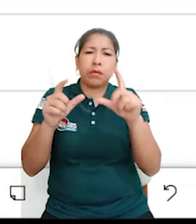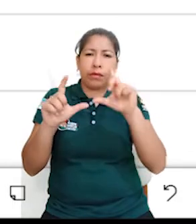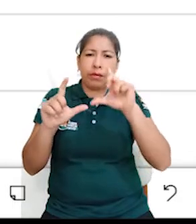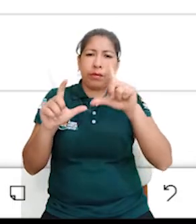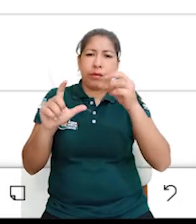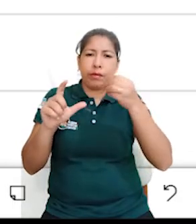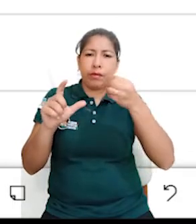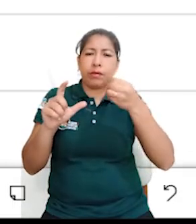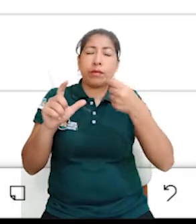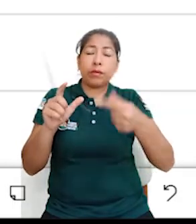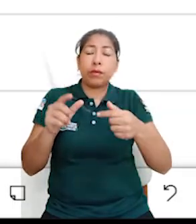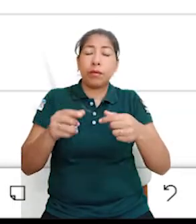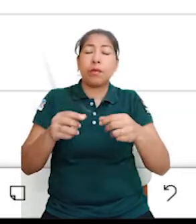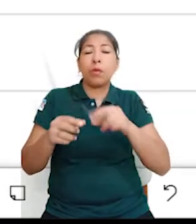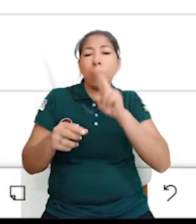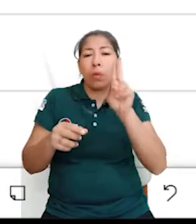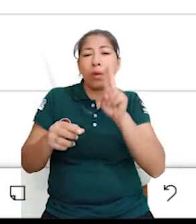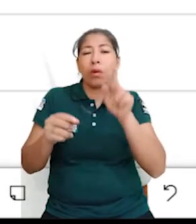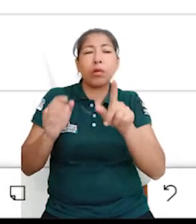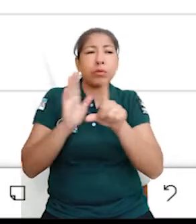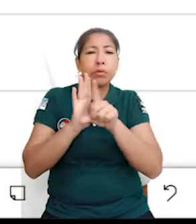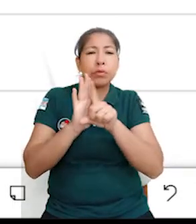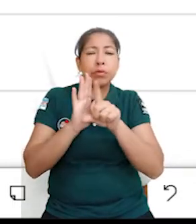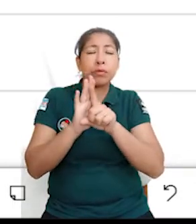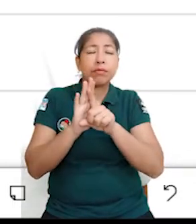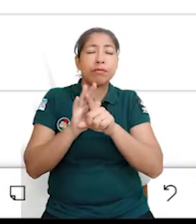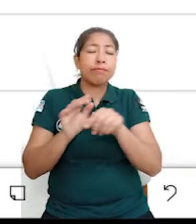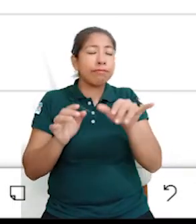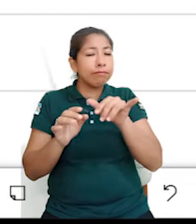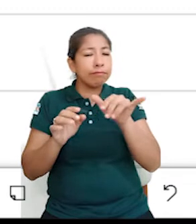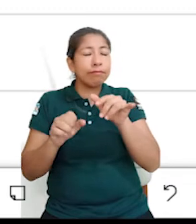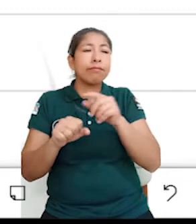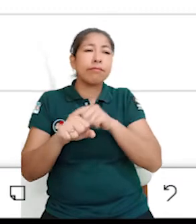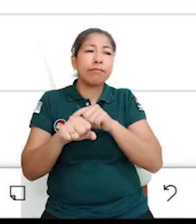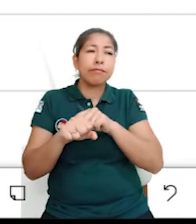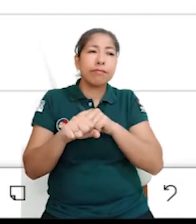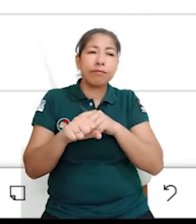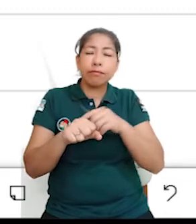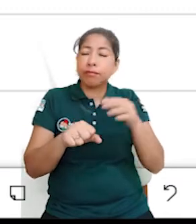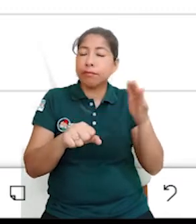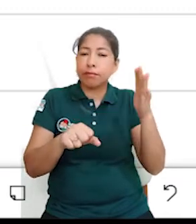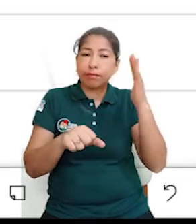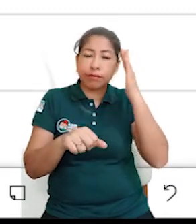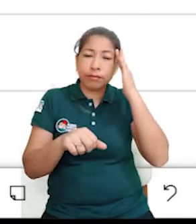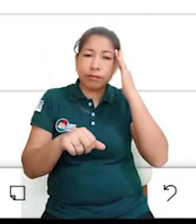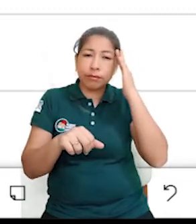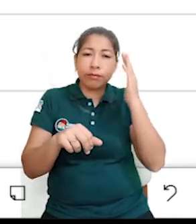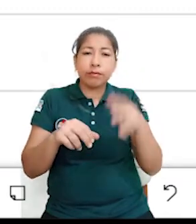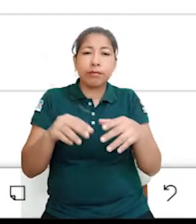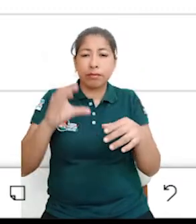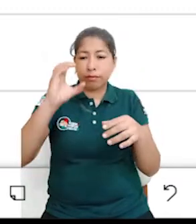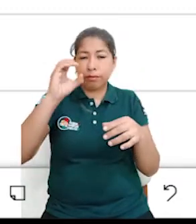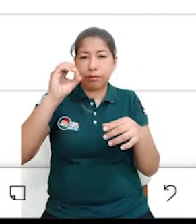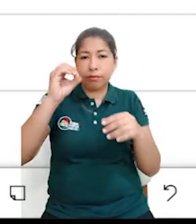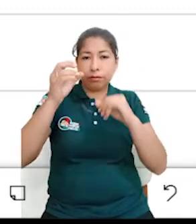operación que los separa es una resta. Al mismo tiempo tenemos que saber que cuando una ecuación tiene decimales, si